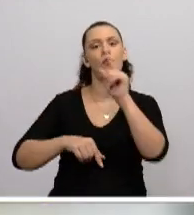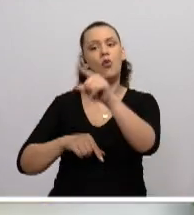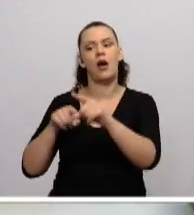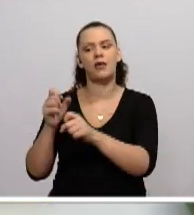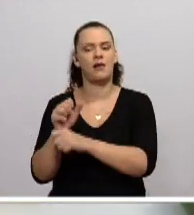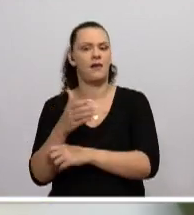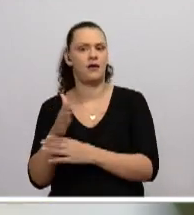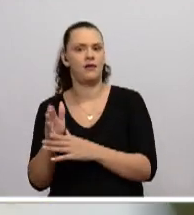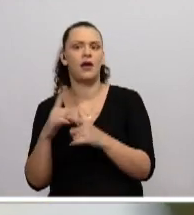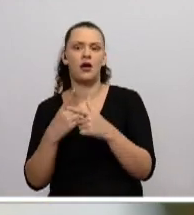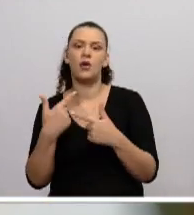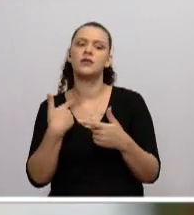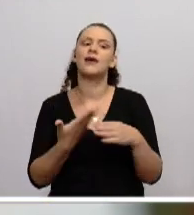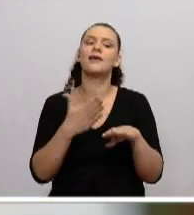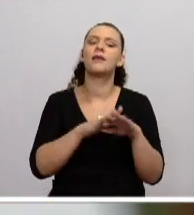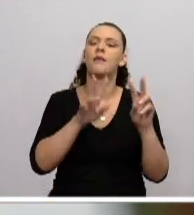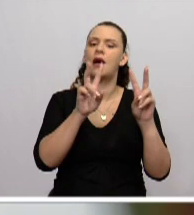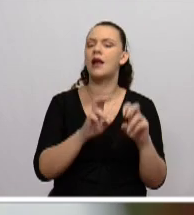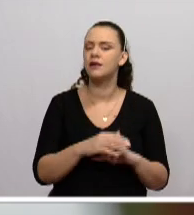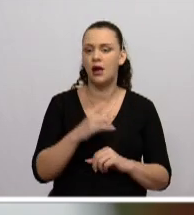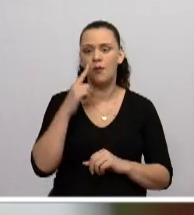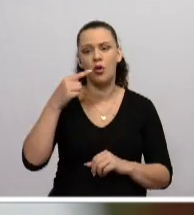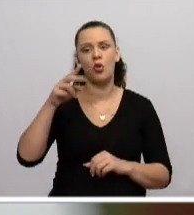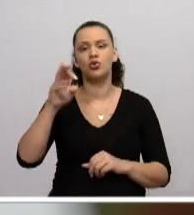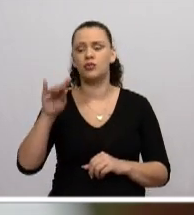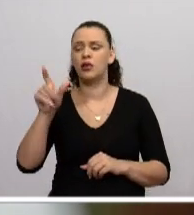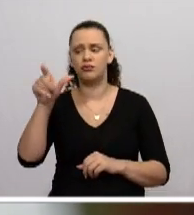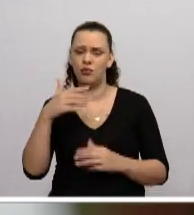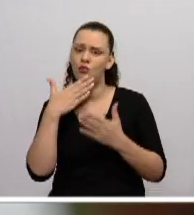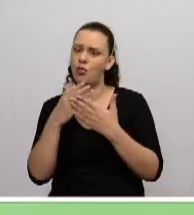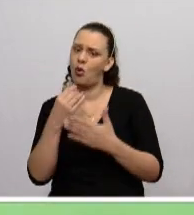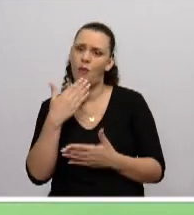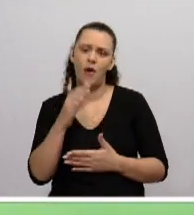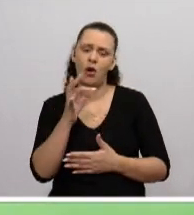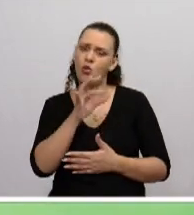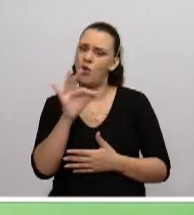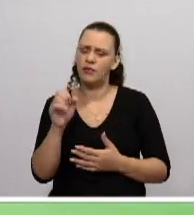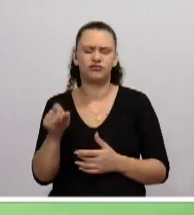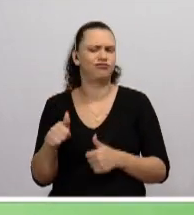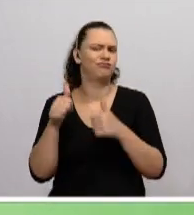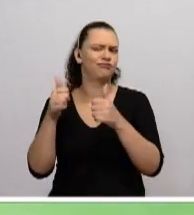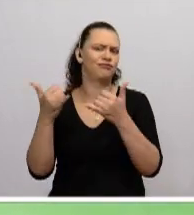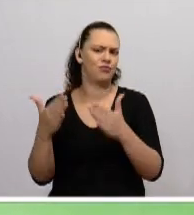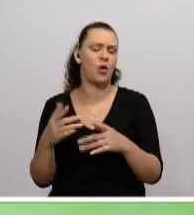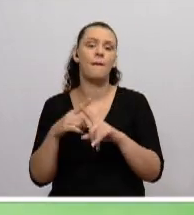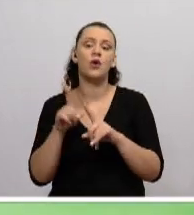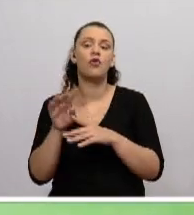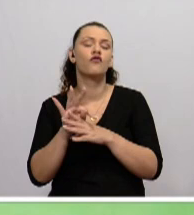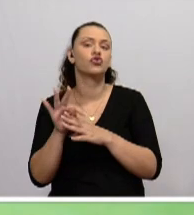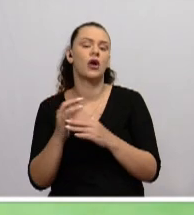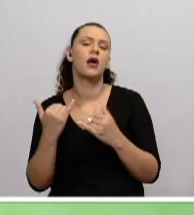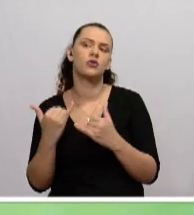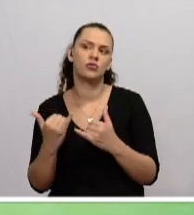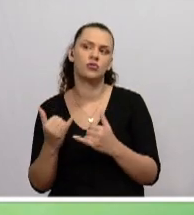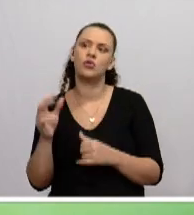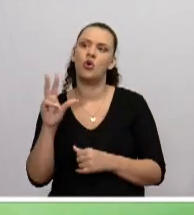de vuelta tiene trampa analítica porque Guzmán no deja de ser bueno mal jugador en nueve meses para mí es un gran jugador pero la función actual